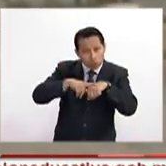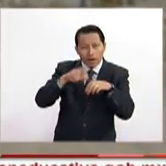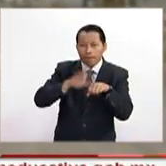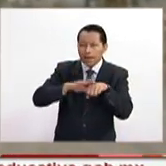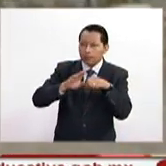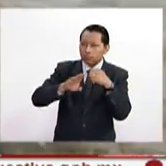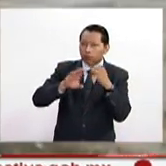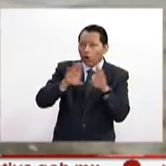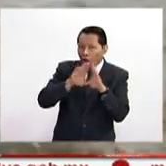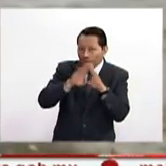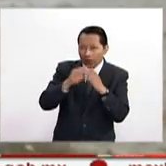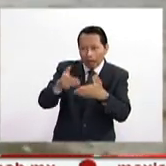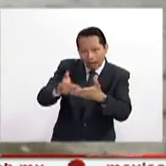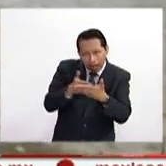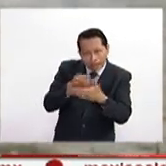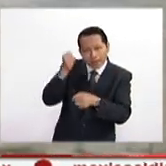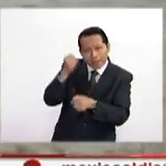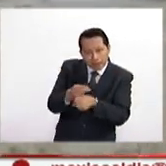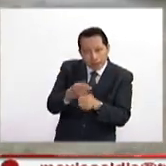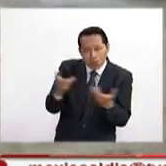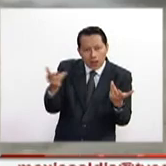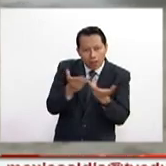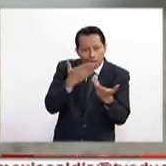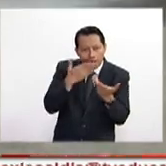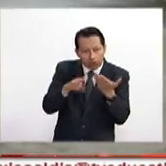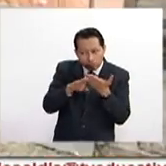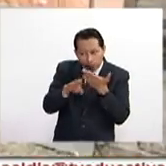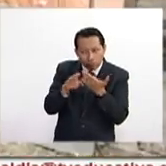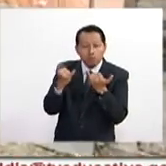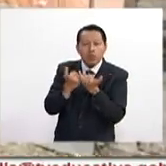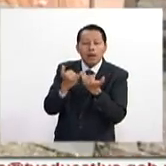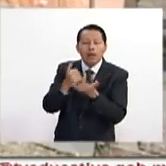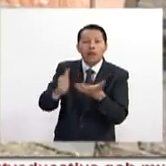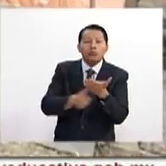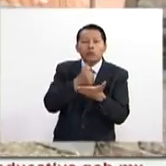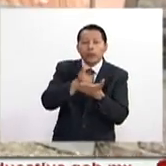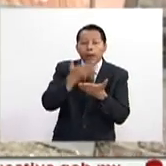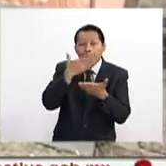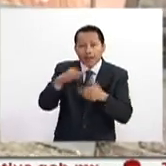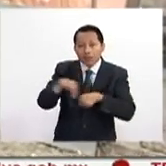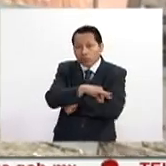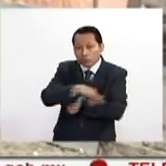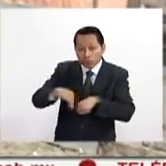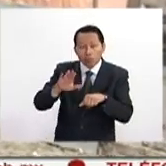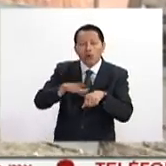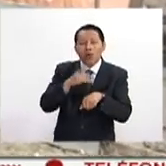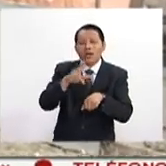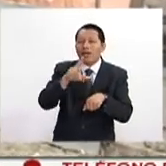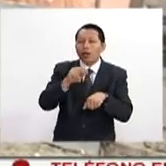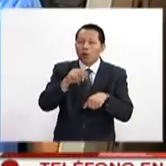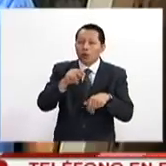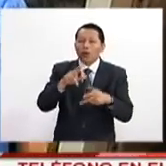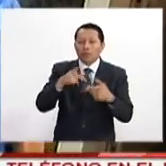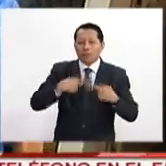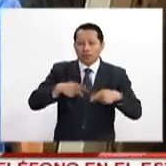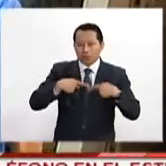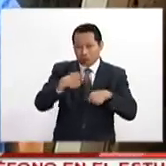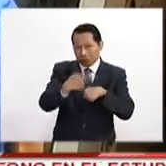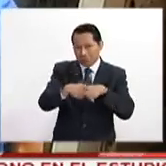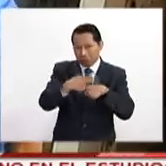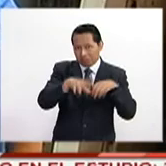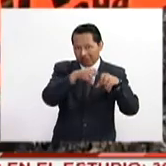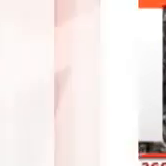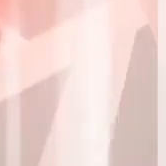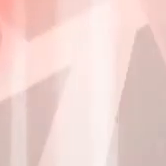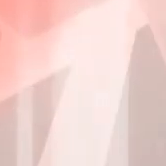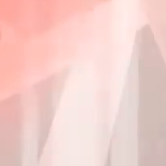pero también de una mejor planeación urbana para evitar que la gente se asiente en estas zonas de riesgo.